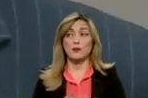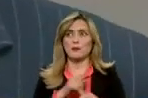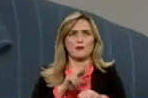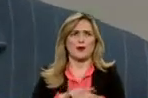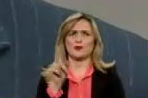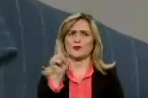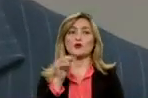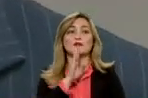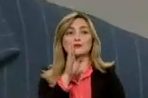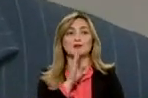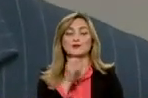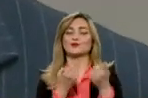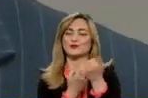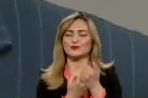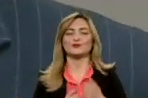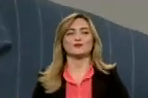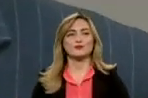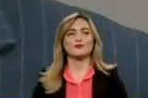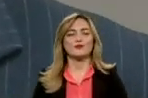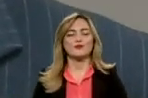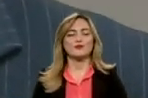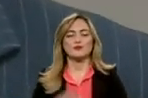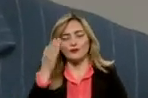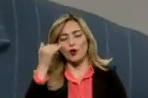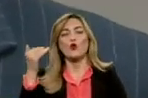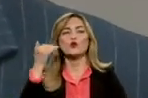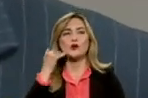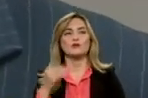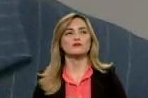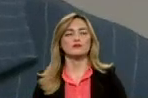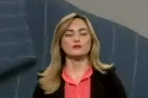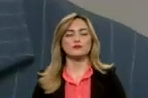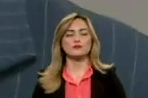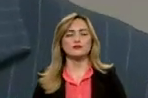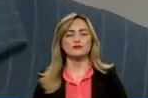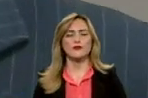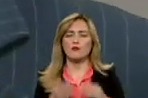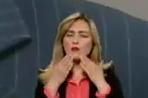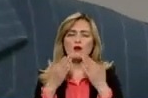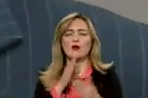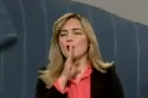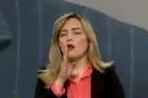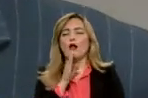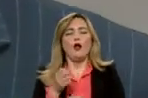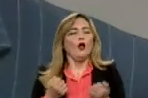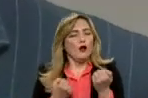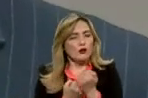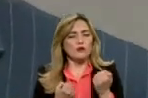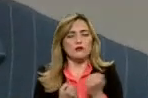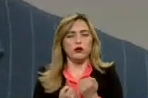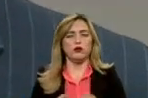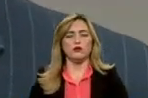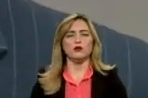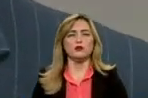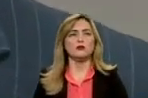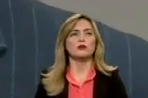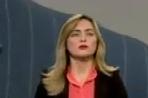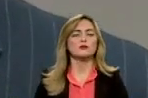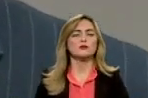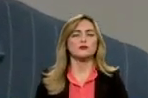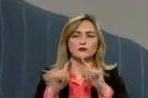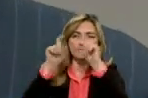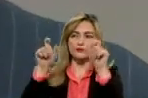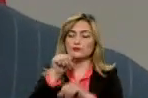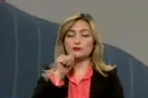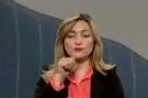y eso sí quiero resaltar, porque Corea ha tenido gestos también a través de sus empresas